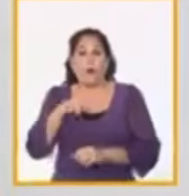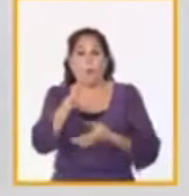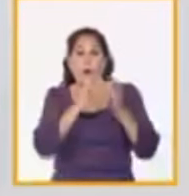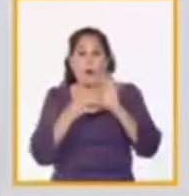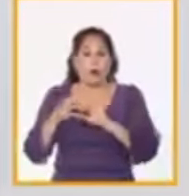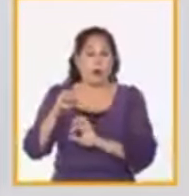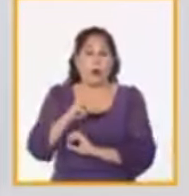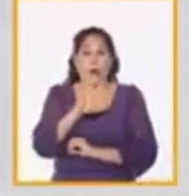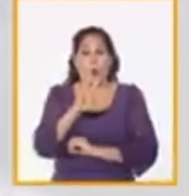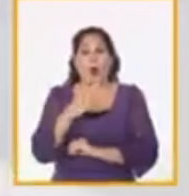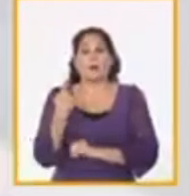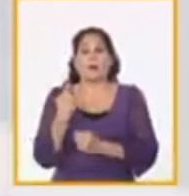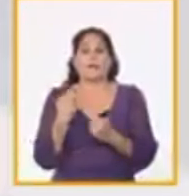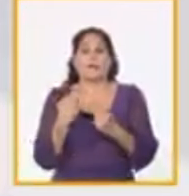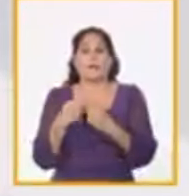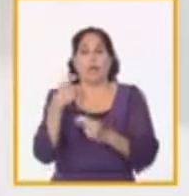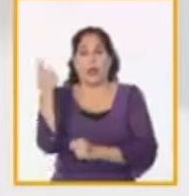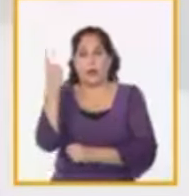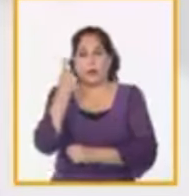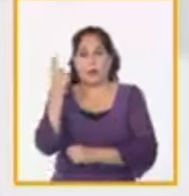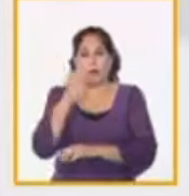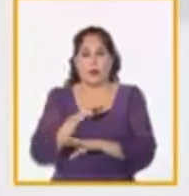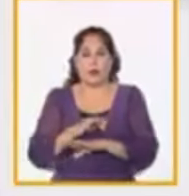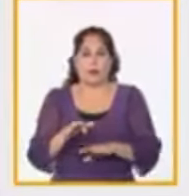peleas nacionales.